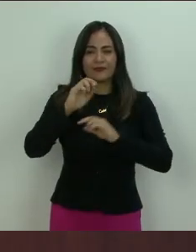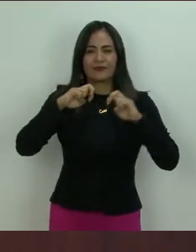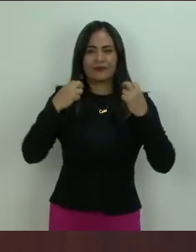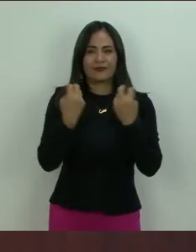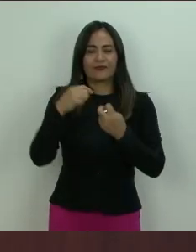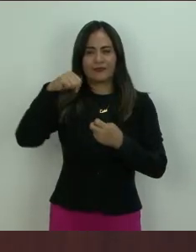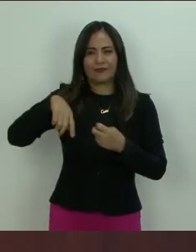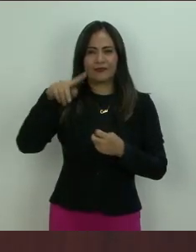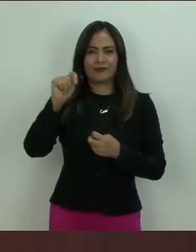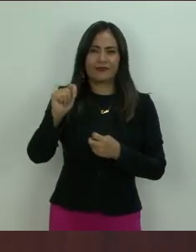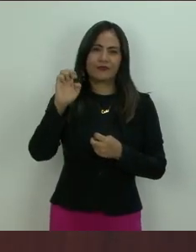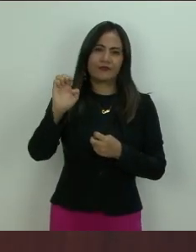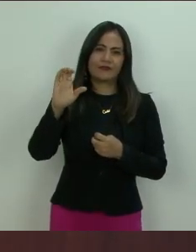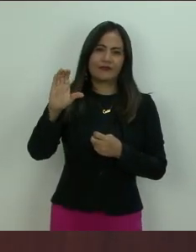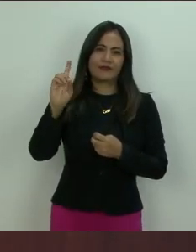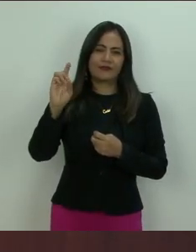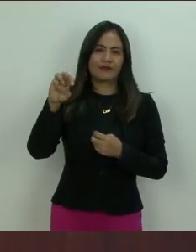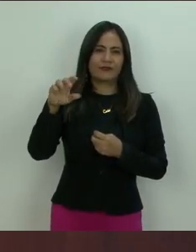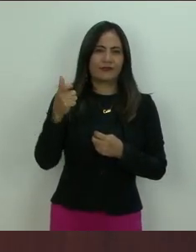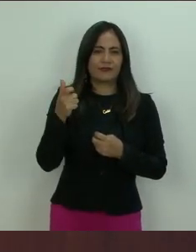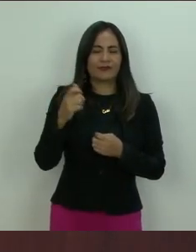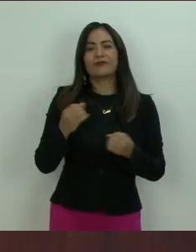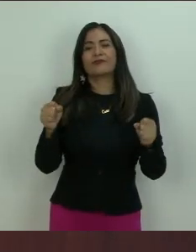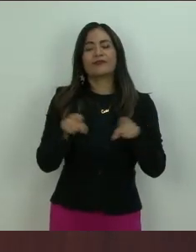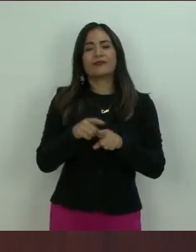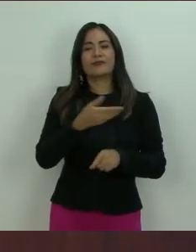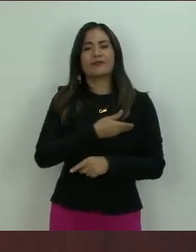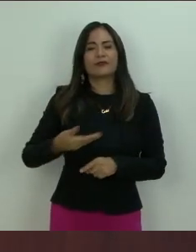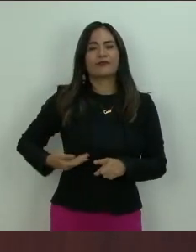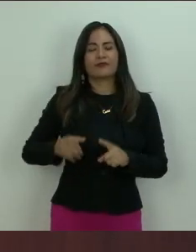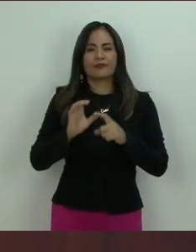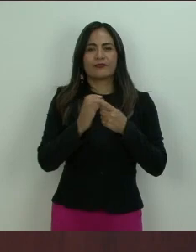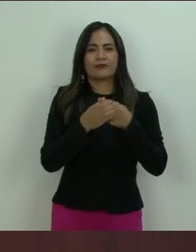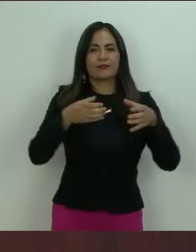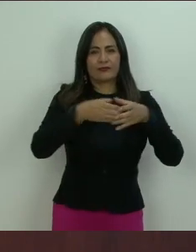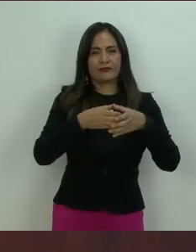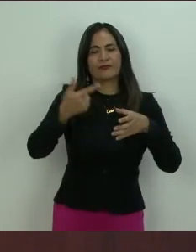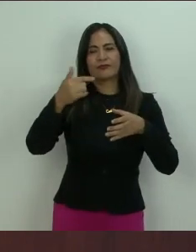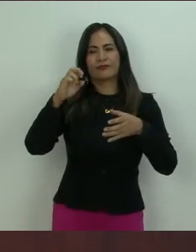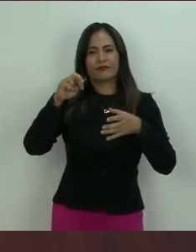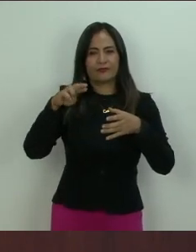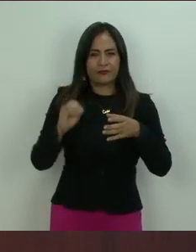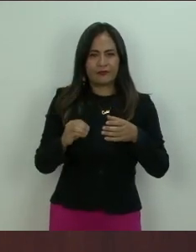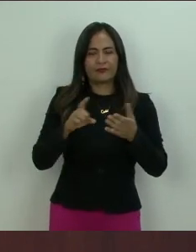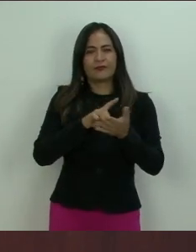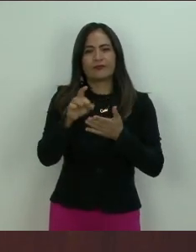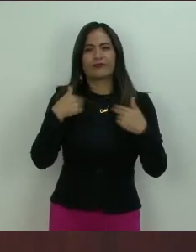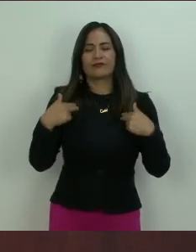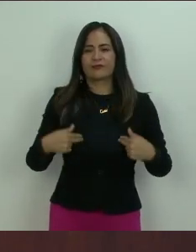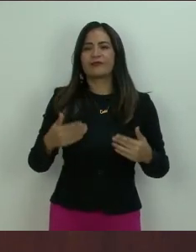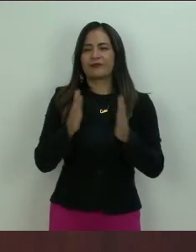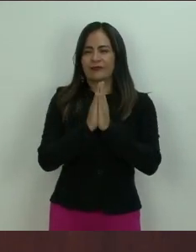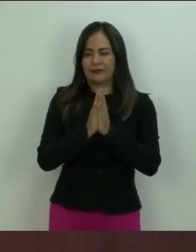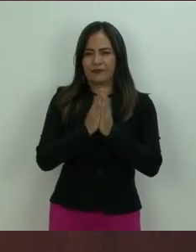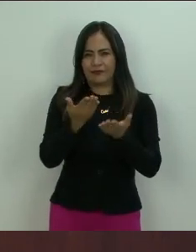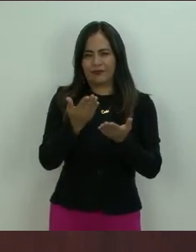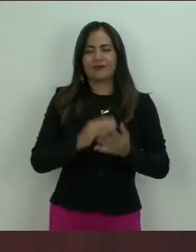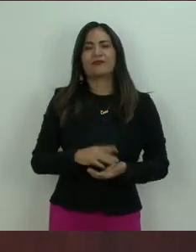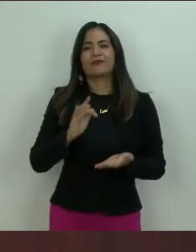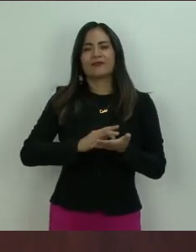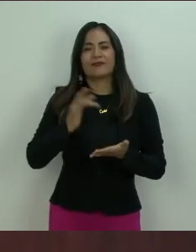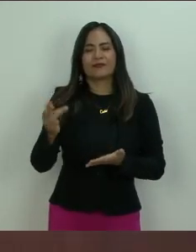del Pleno del Tribunal Electoral de la Ciudad de México y presidenta del Comité de Género y Derechos Humanos. Por favor. Muchas gracias,